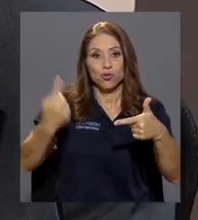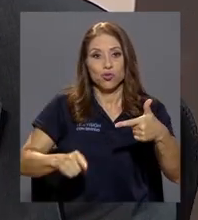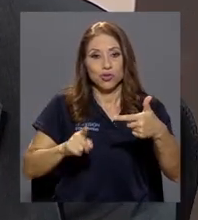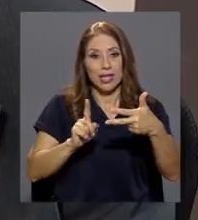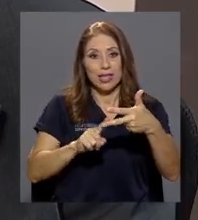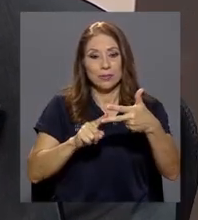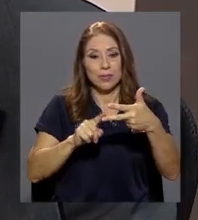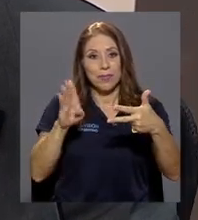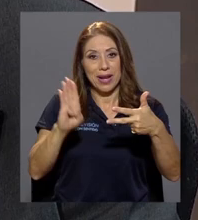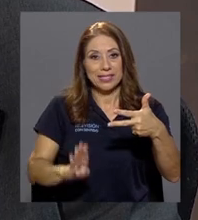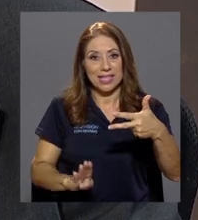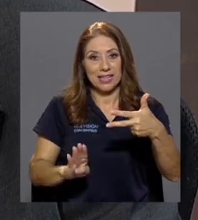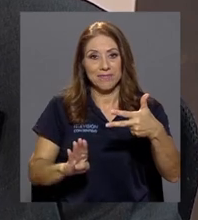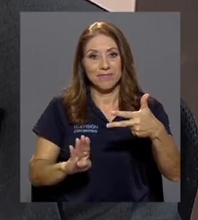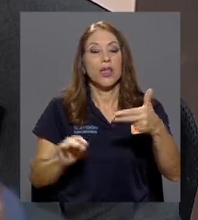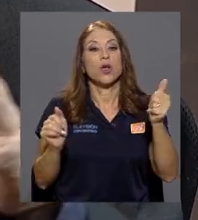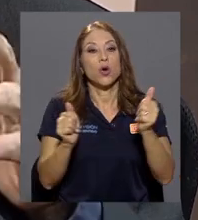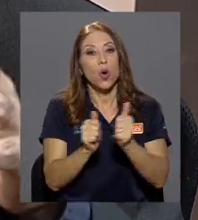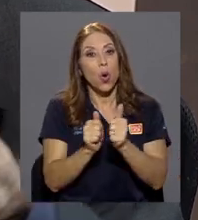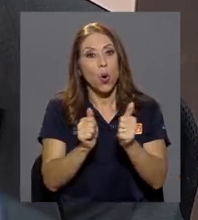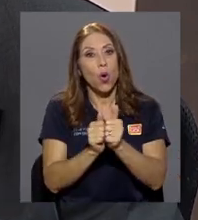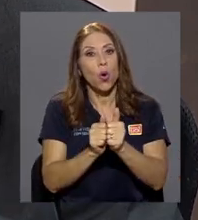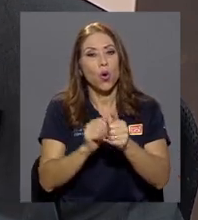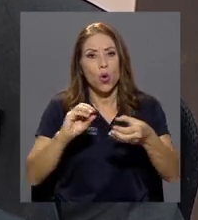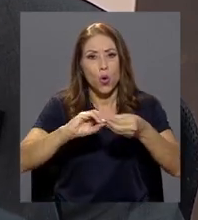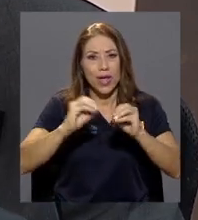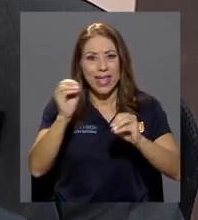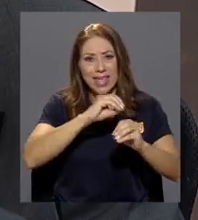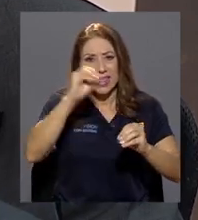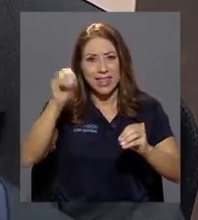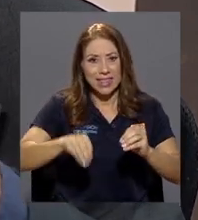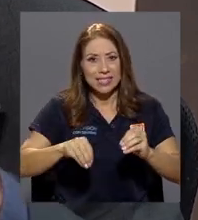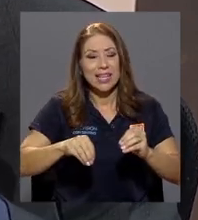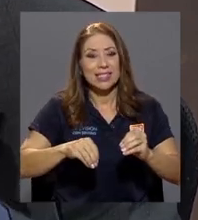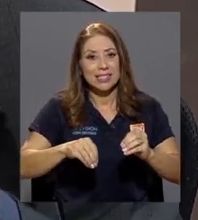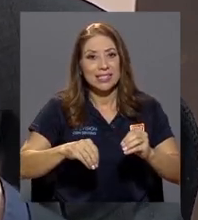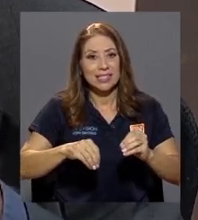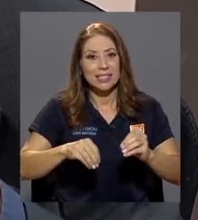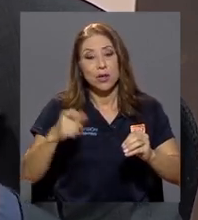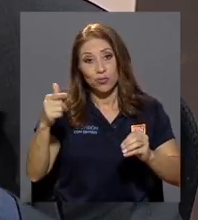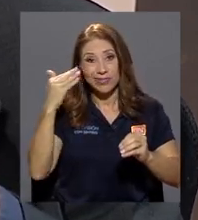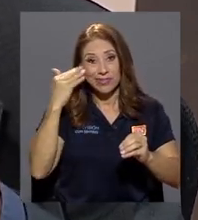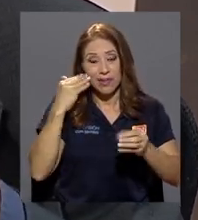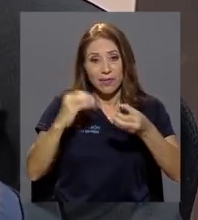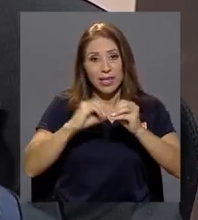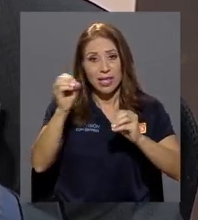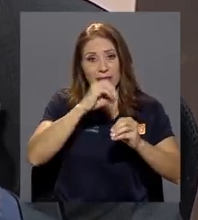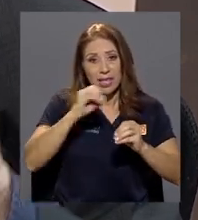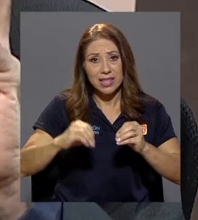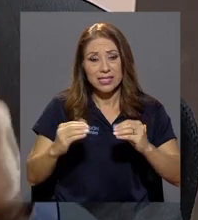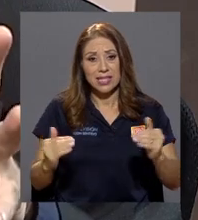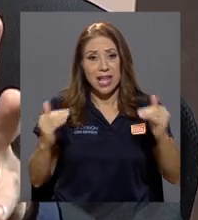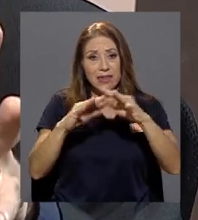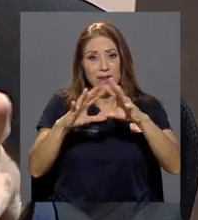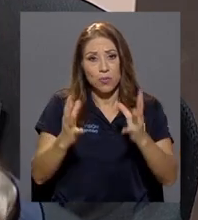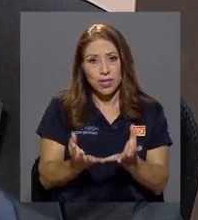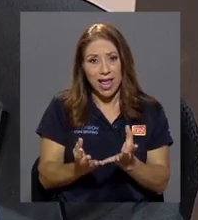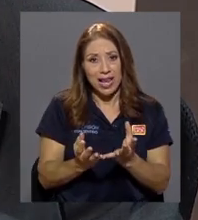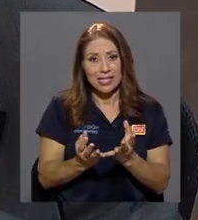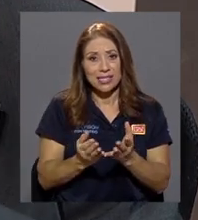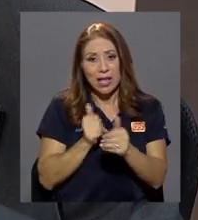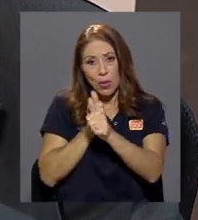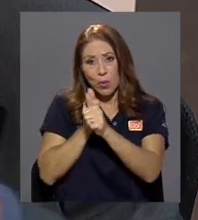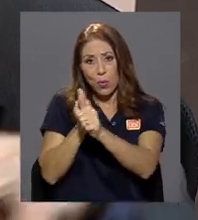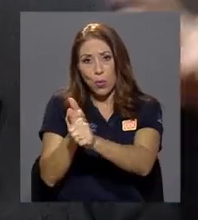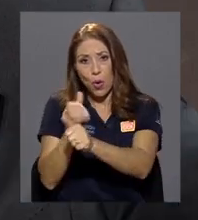rusia y tercero de brasil con unas índices como se suelen los índices se miden a nivel mundial según el mandato